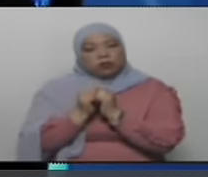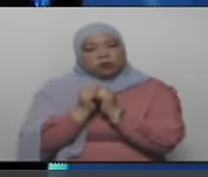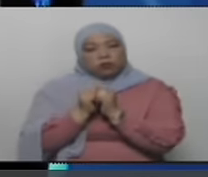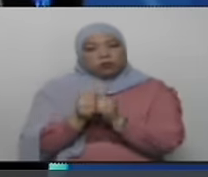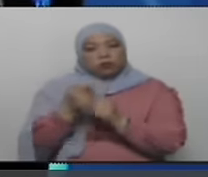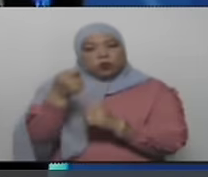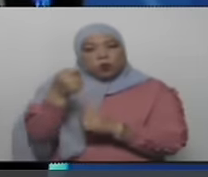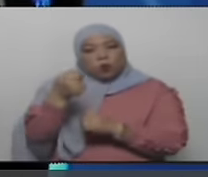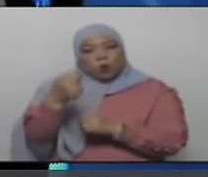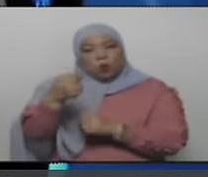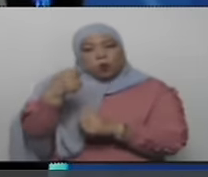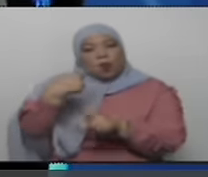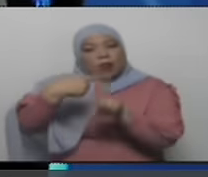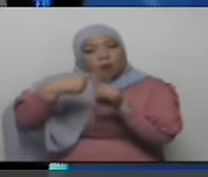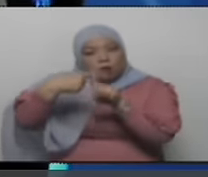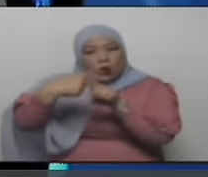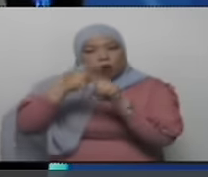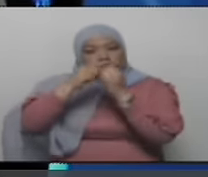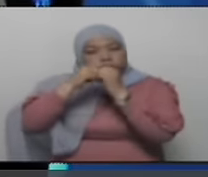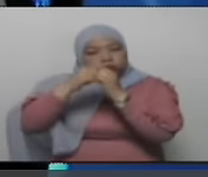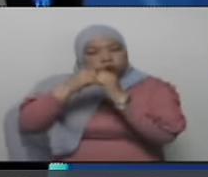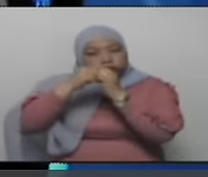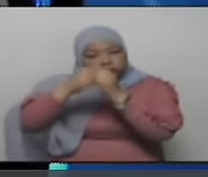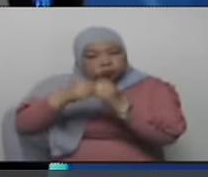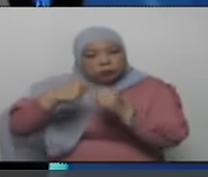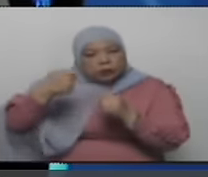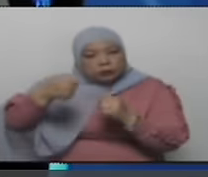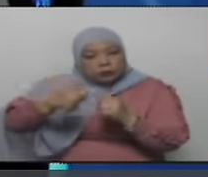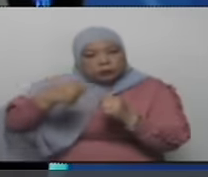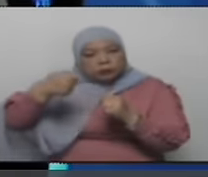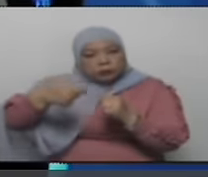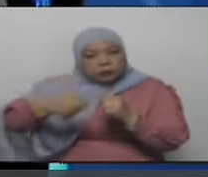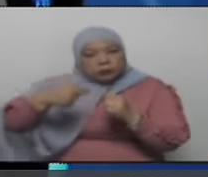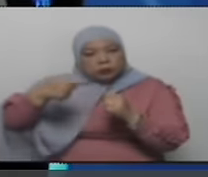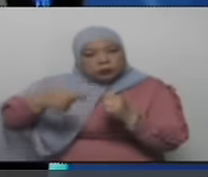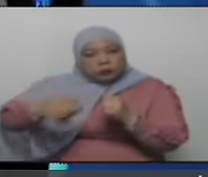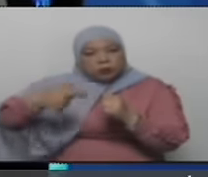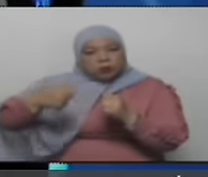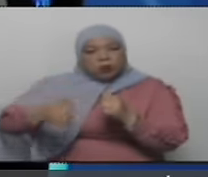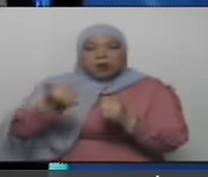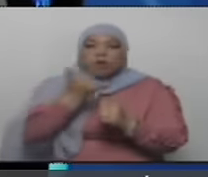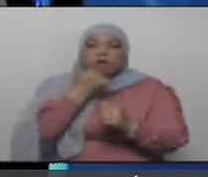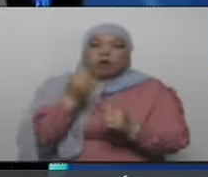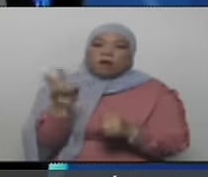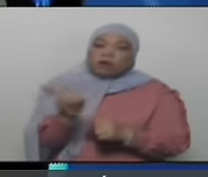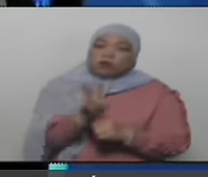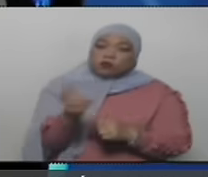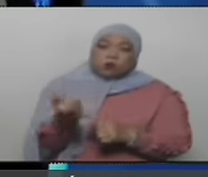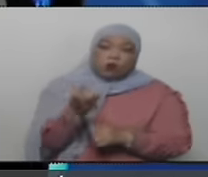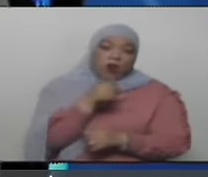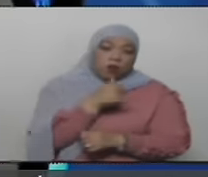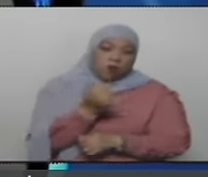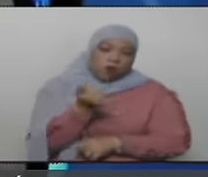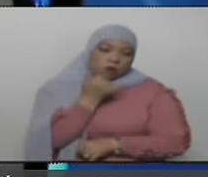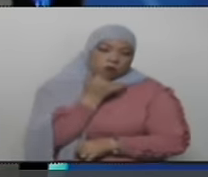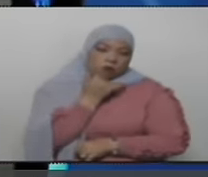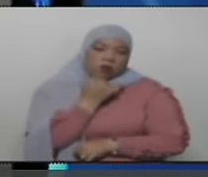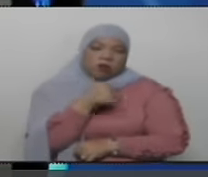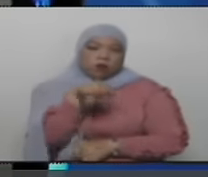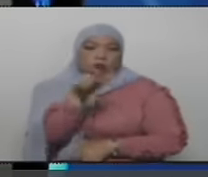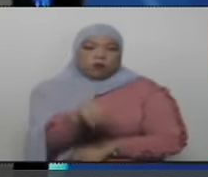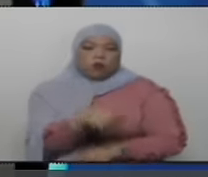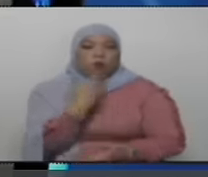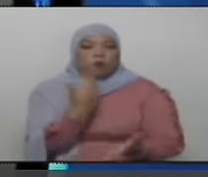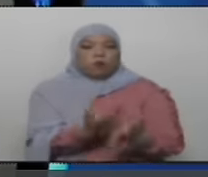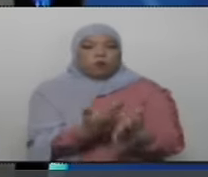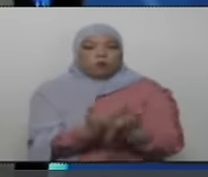el escapulario en alto, que nadie se equivoque con Venezuela. Al final es un